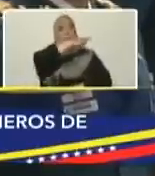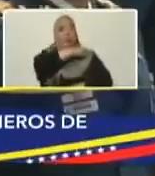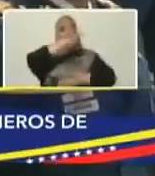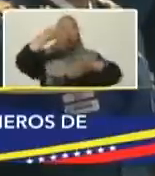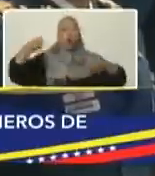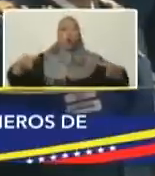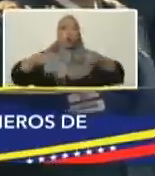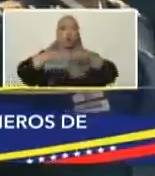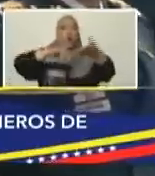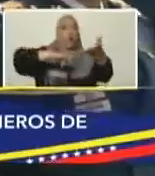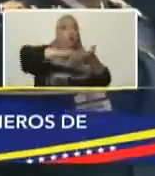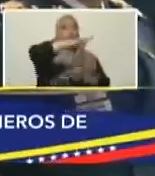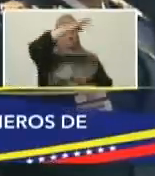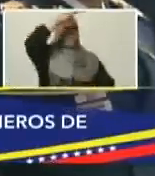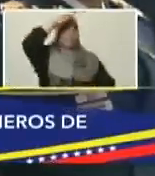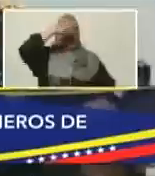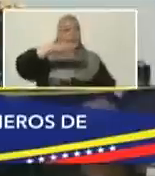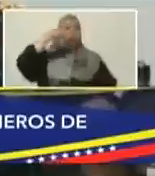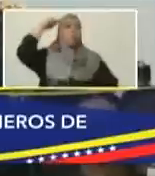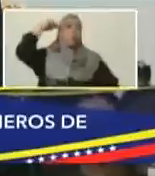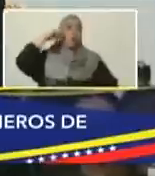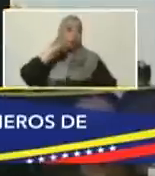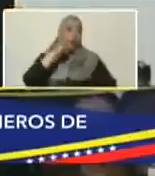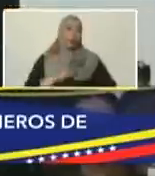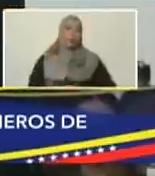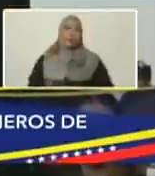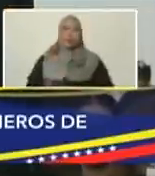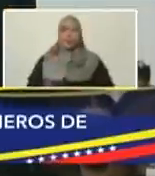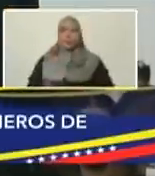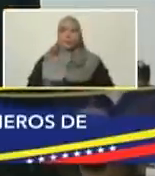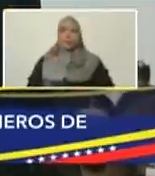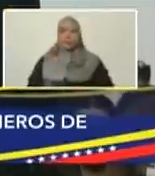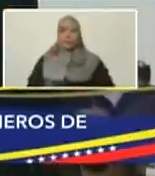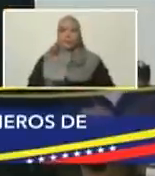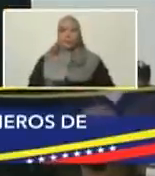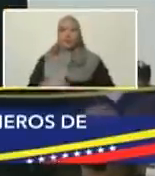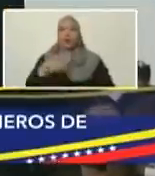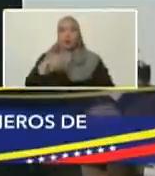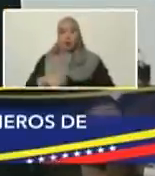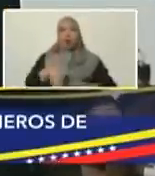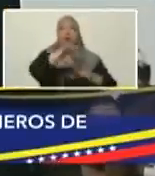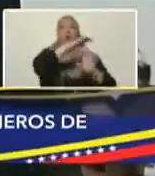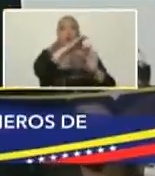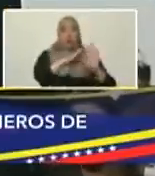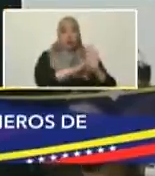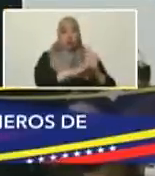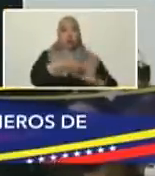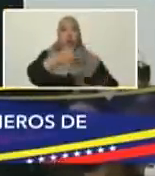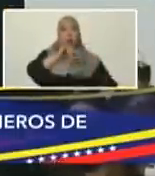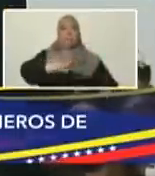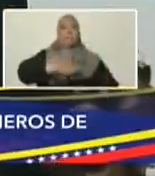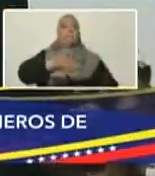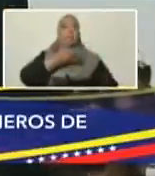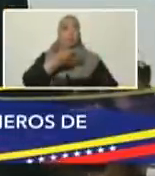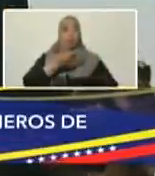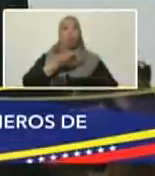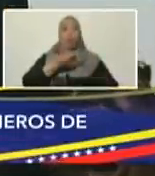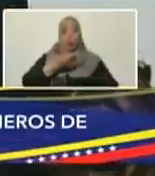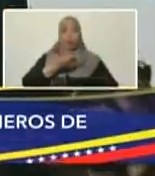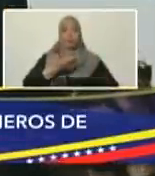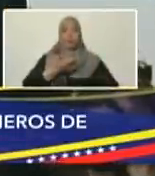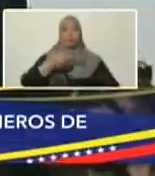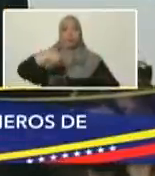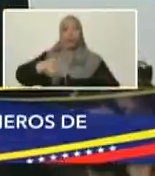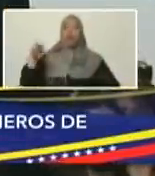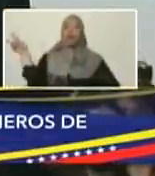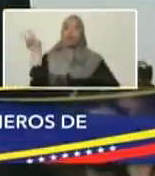la aviación militar bolivariana. Por autoridad que me da la Constitución de la República Bolivariana